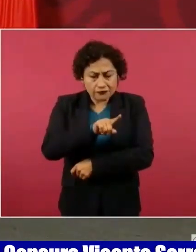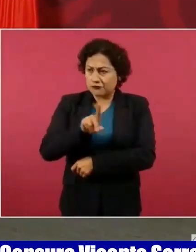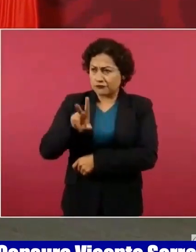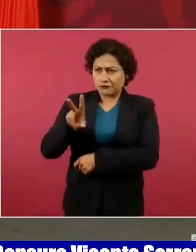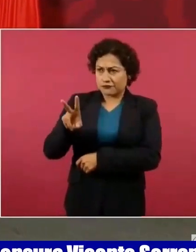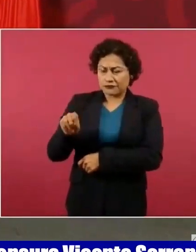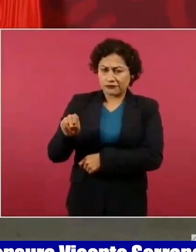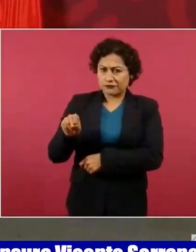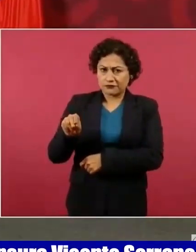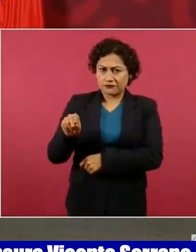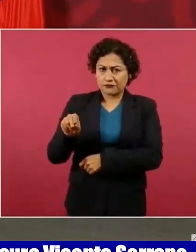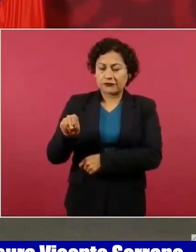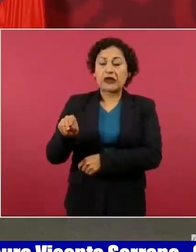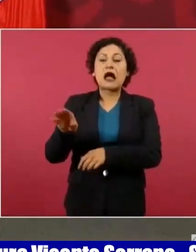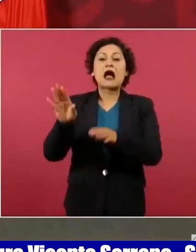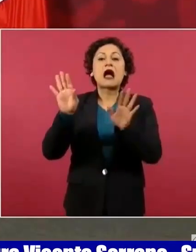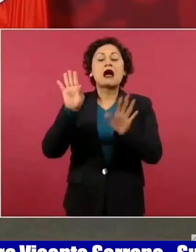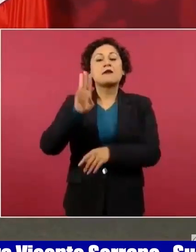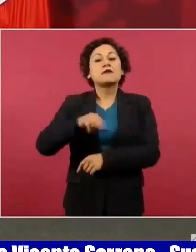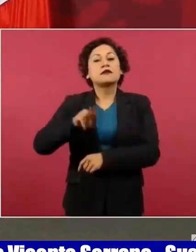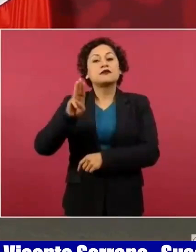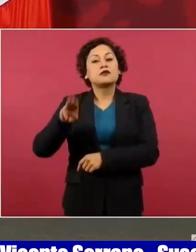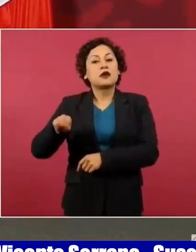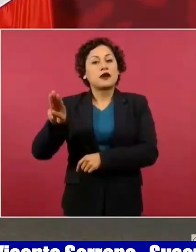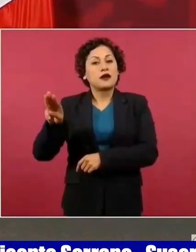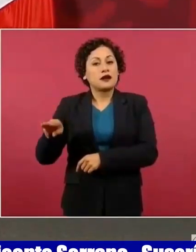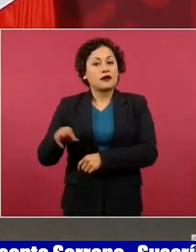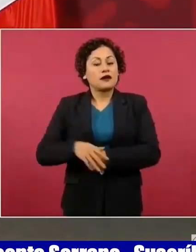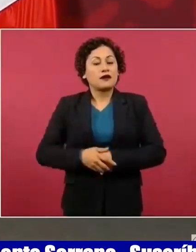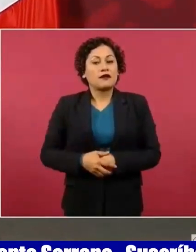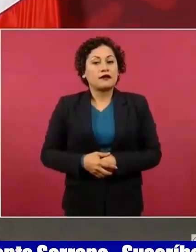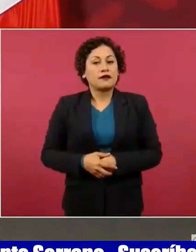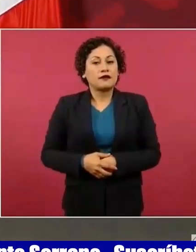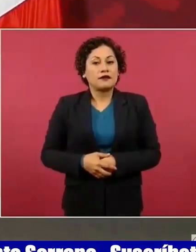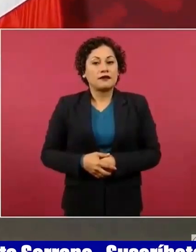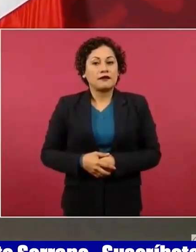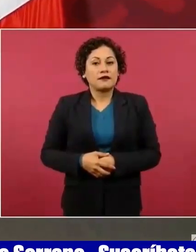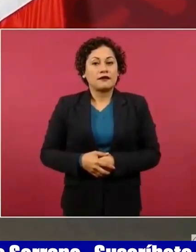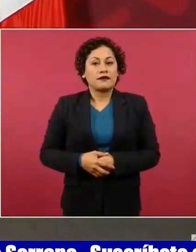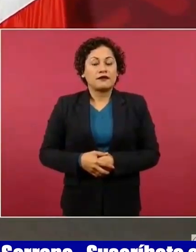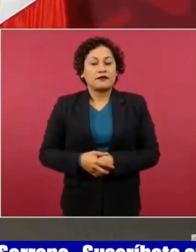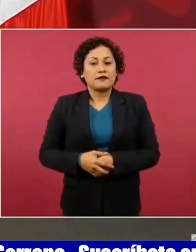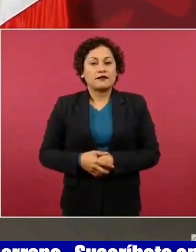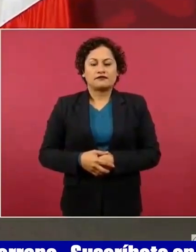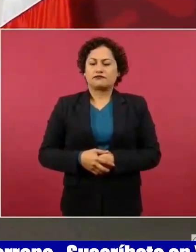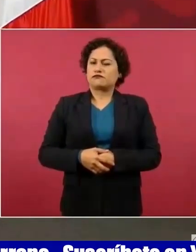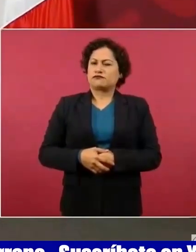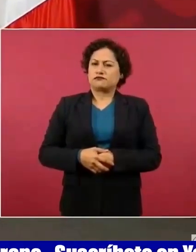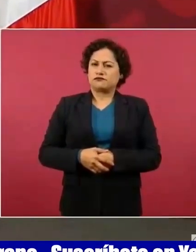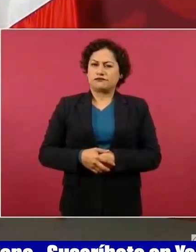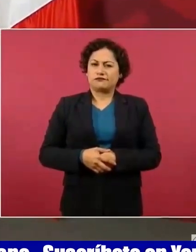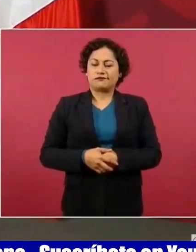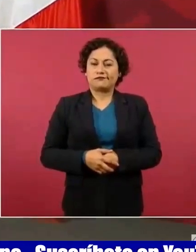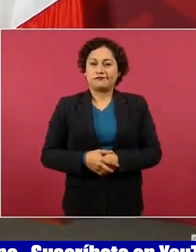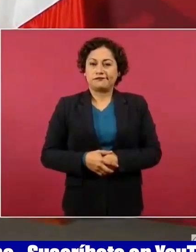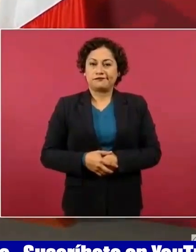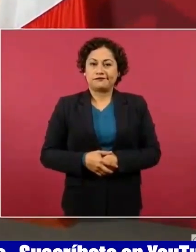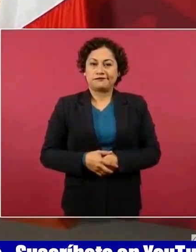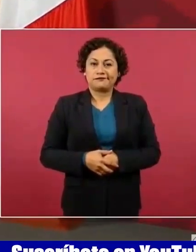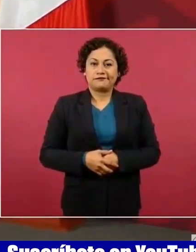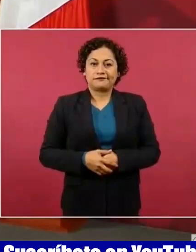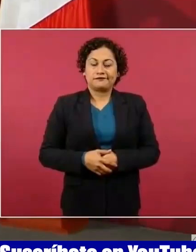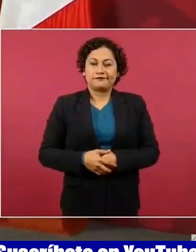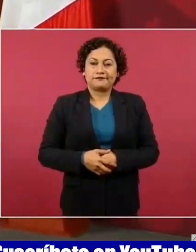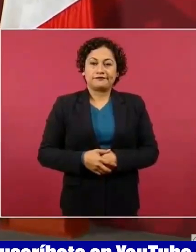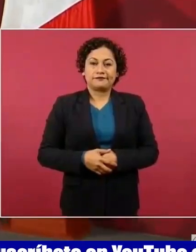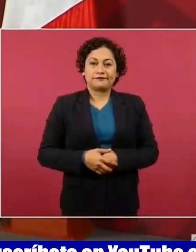será utilizado en su contra o para atizar diferencias, que no tiene caso. Y que en la política pues es muy importante el silencio.